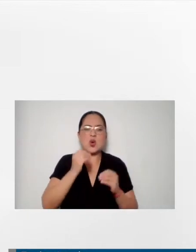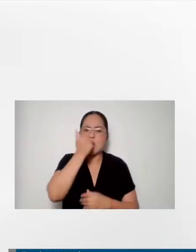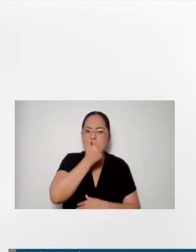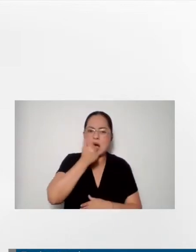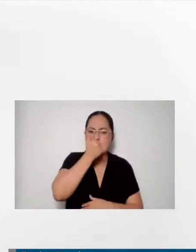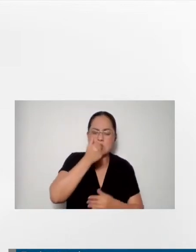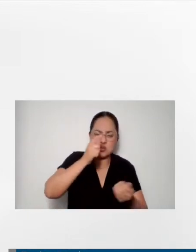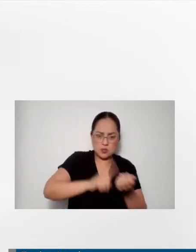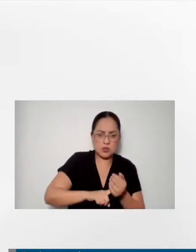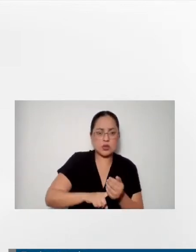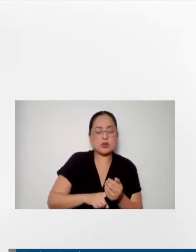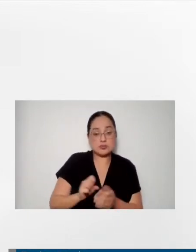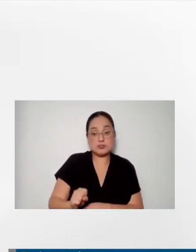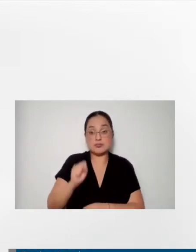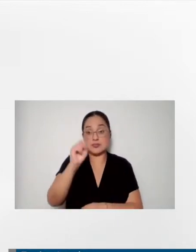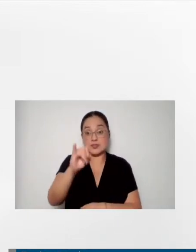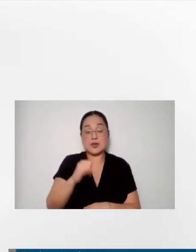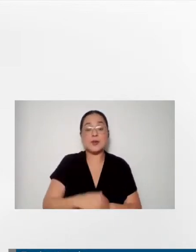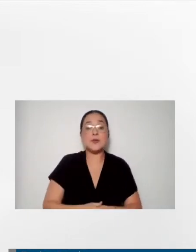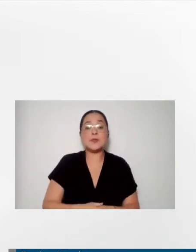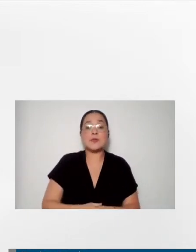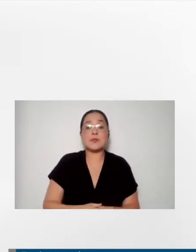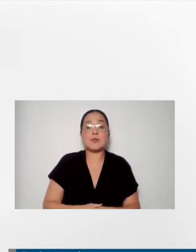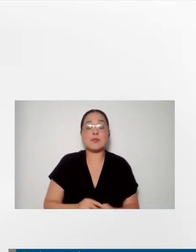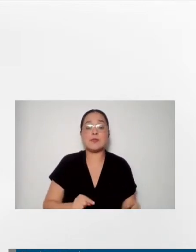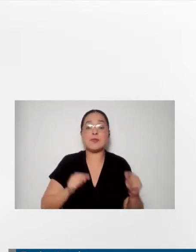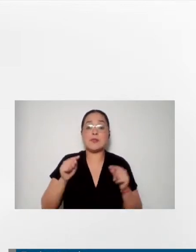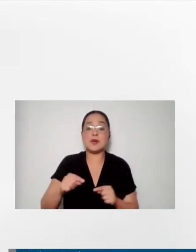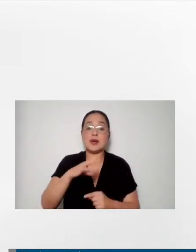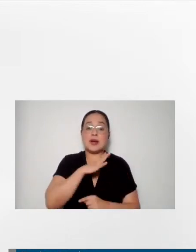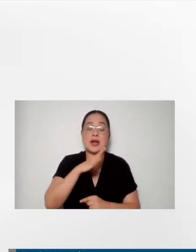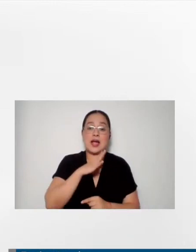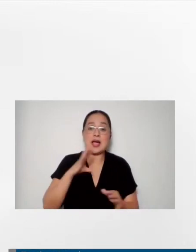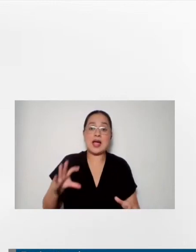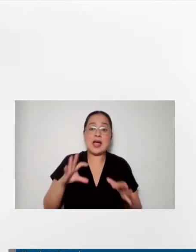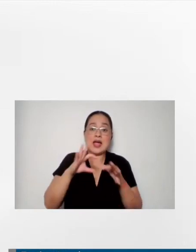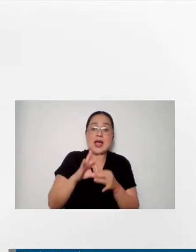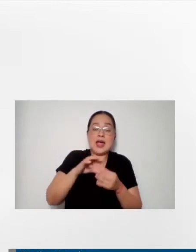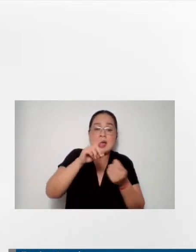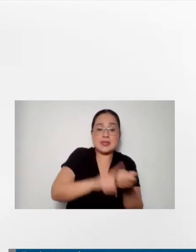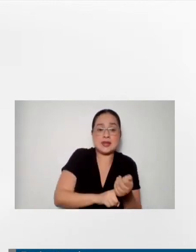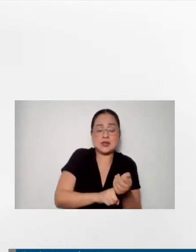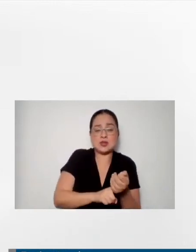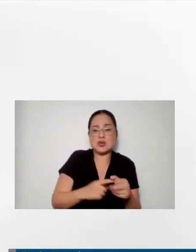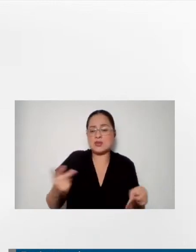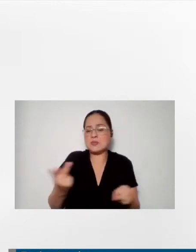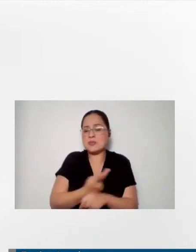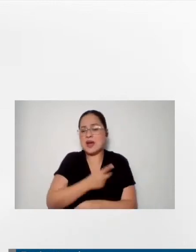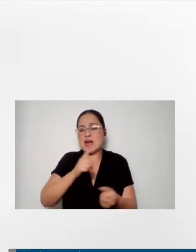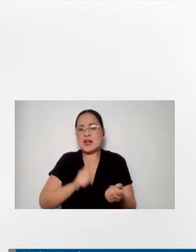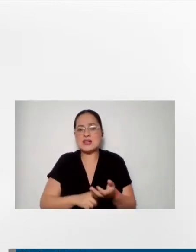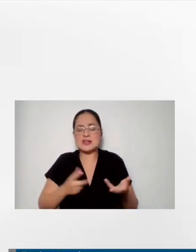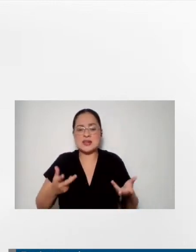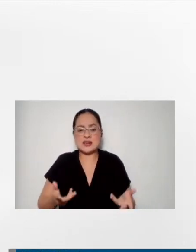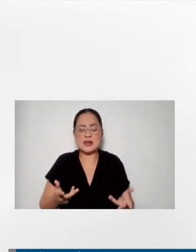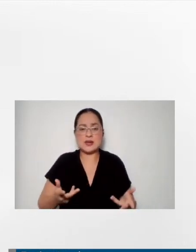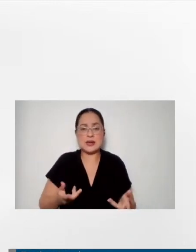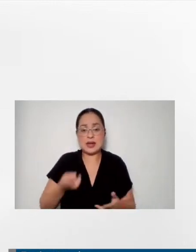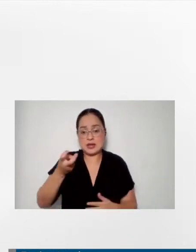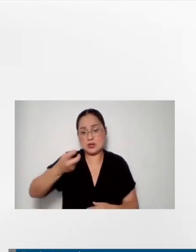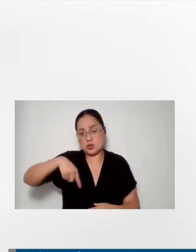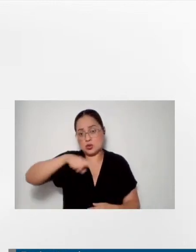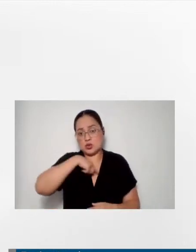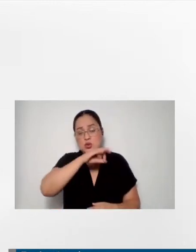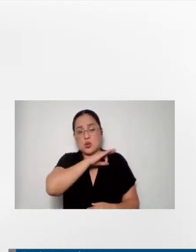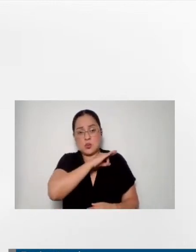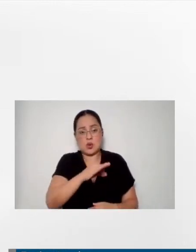académico, ¿no? Luego, también el tema de que se resumen los hechos nos permite implementar